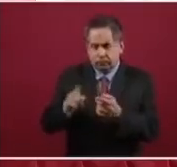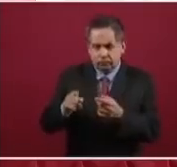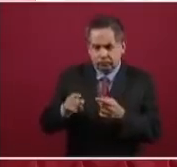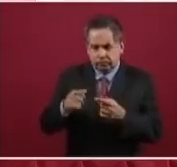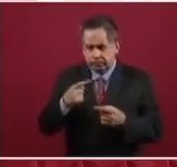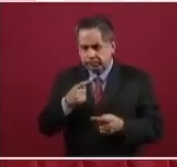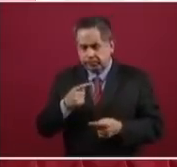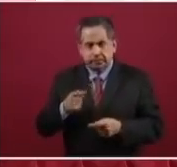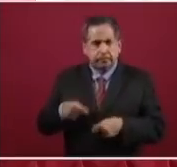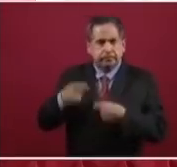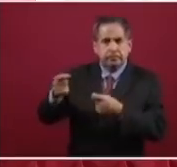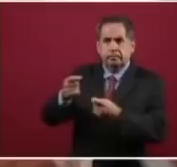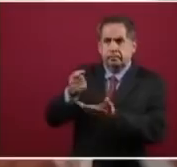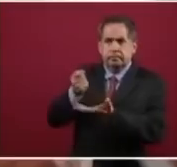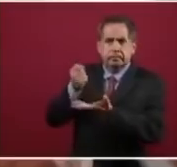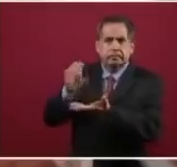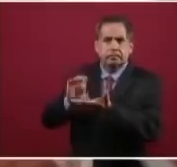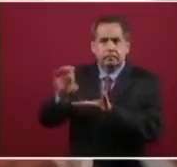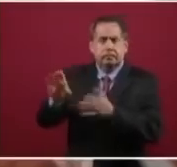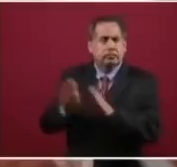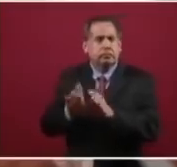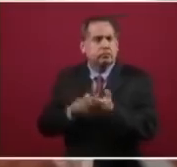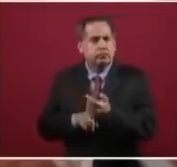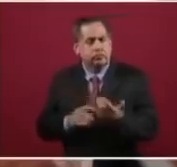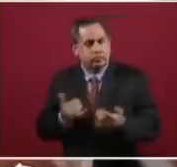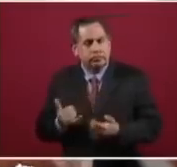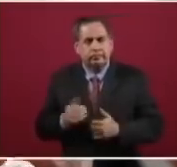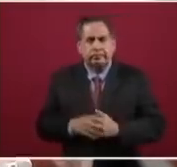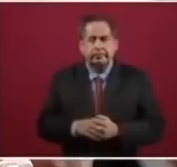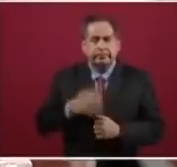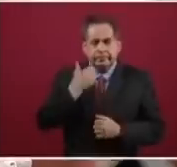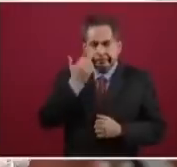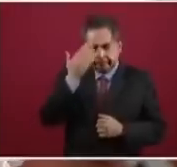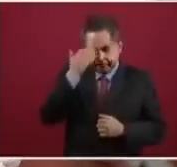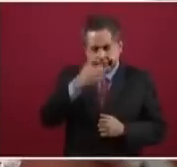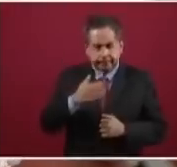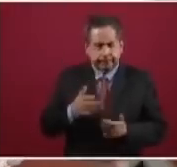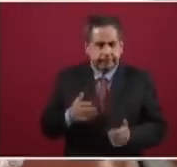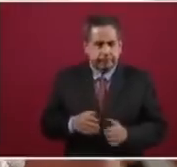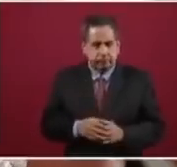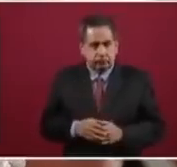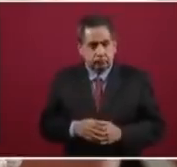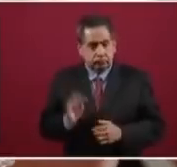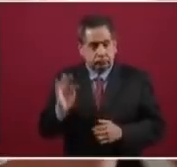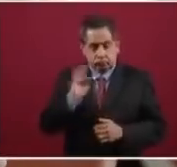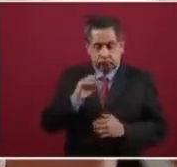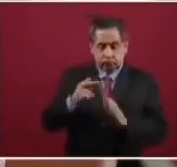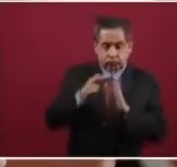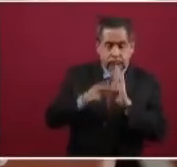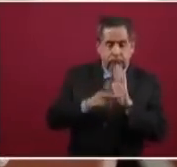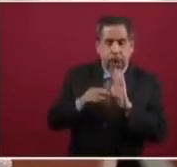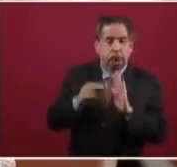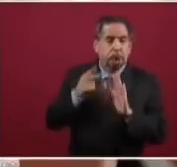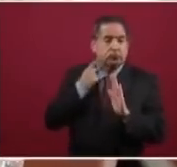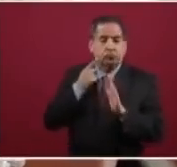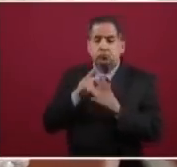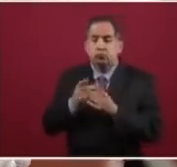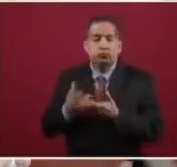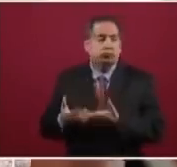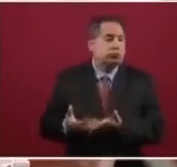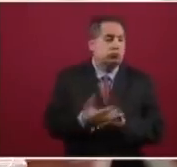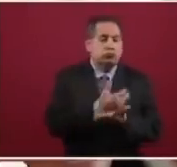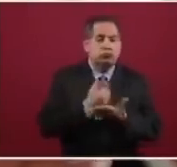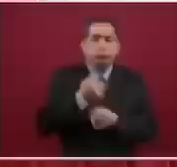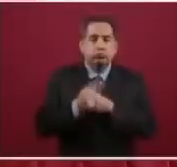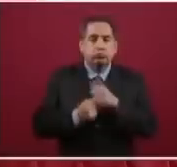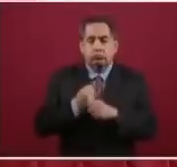destina al pago de la deuda y finalmente quisiera preguntarle si los lineamientos de política de ingresos para el